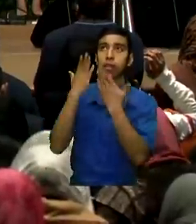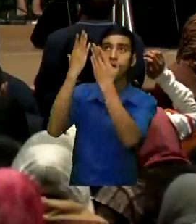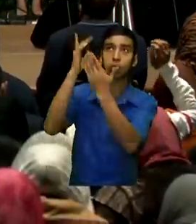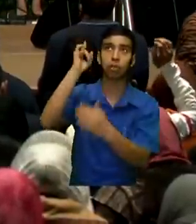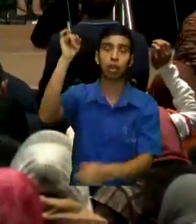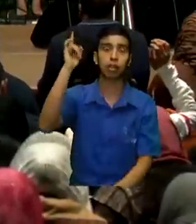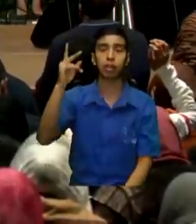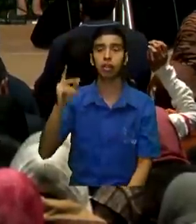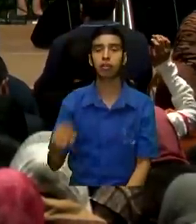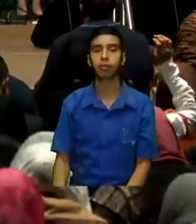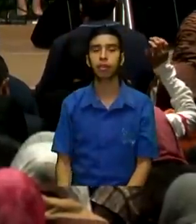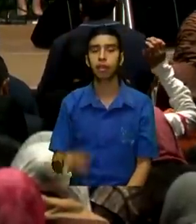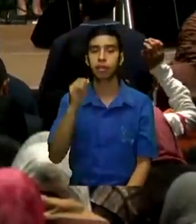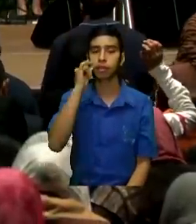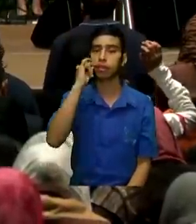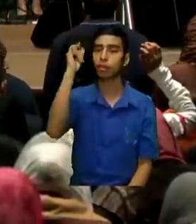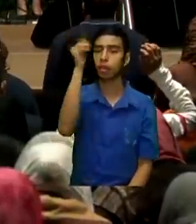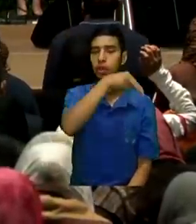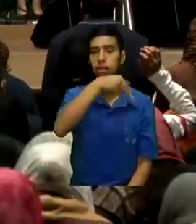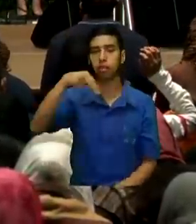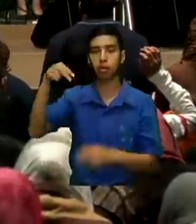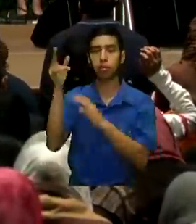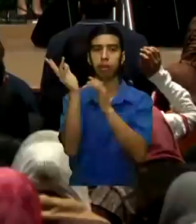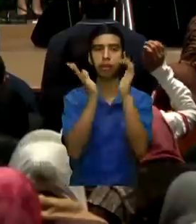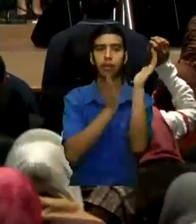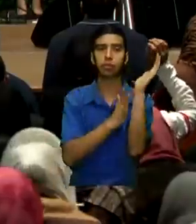ti. En el nombre de Jesús.